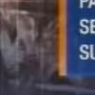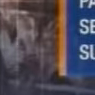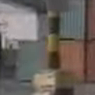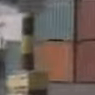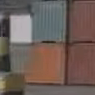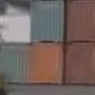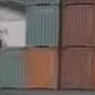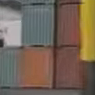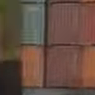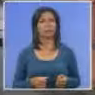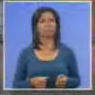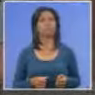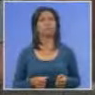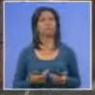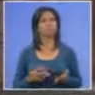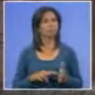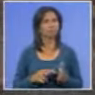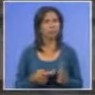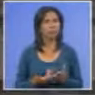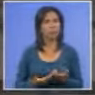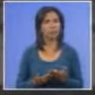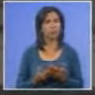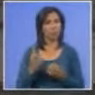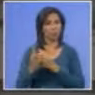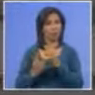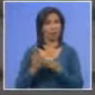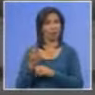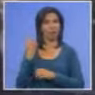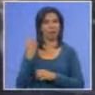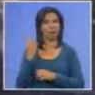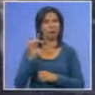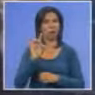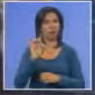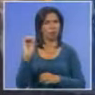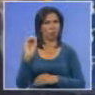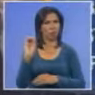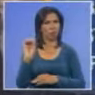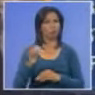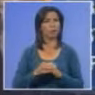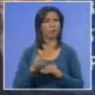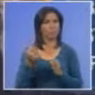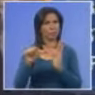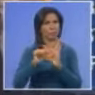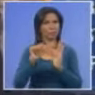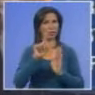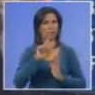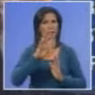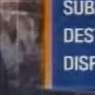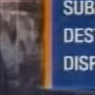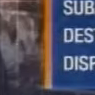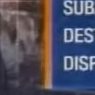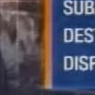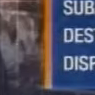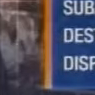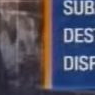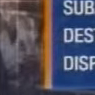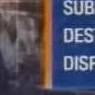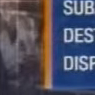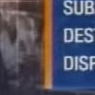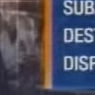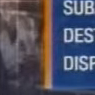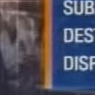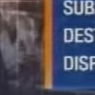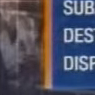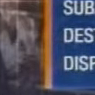su ingreso. Es decir, el 8 de octubre del año pasado. La misma resolución en su parte final cita el artículo 143 del Código de la Producción. En la